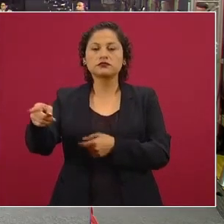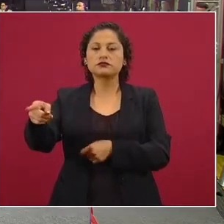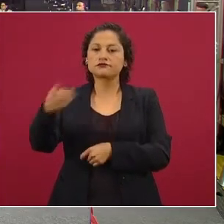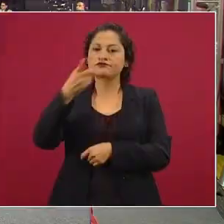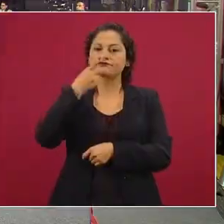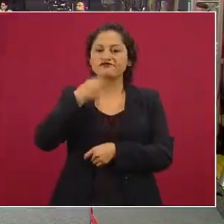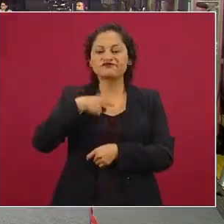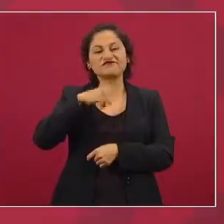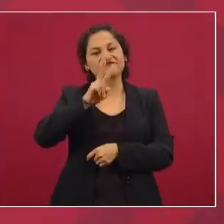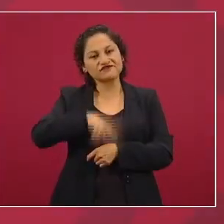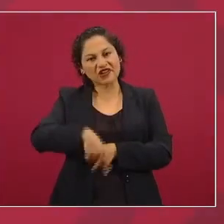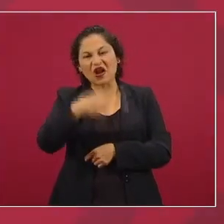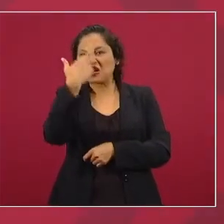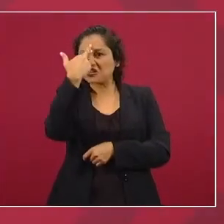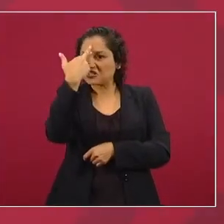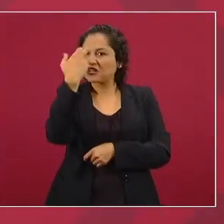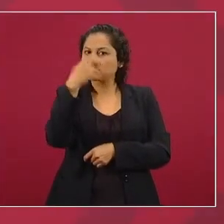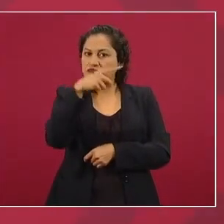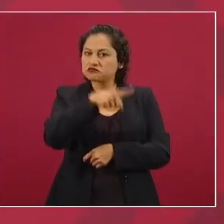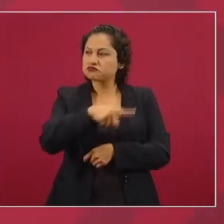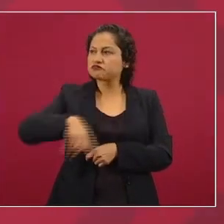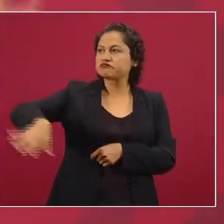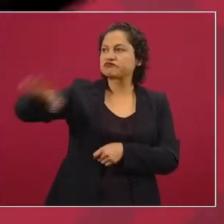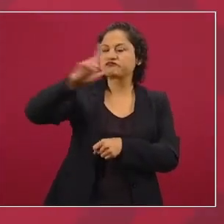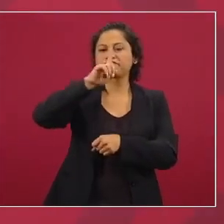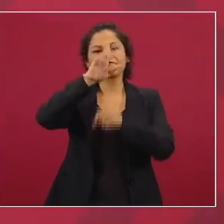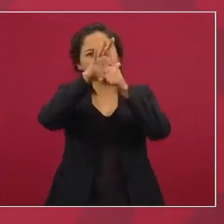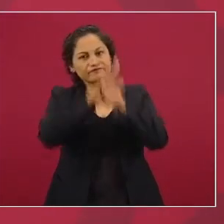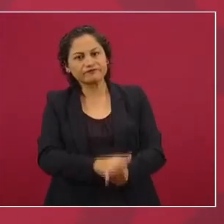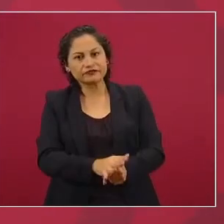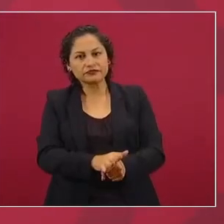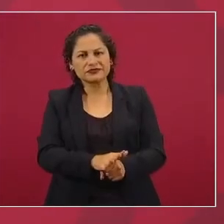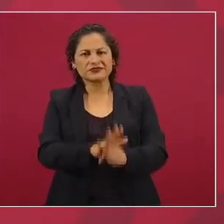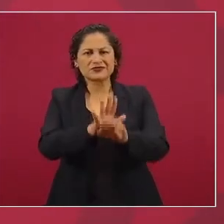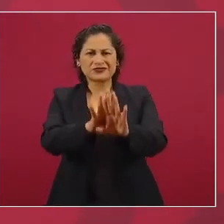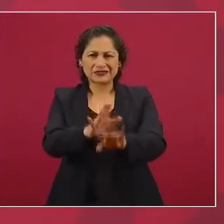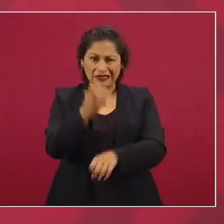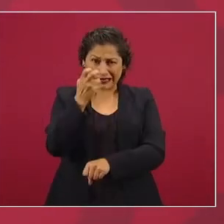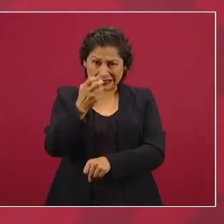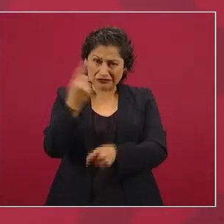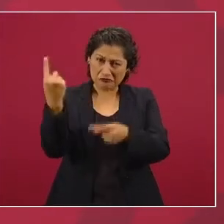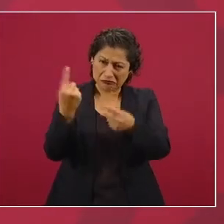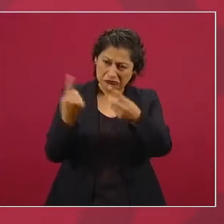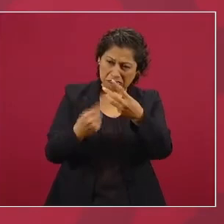Y así muchas. Una vez un periodista famosísimo,